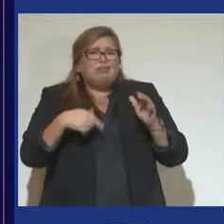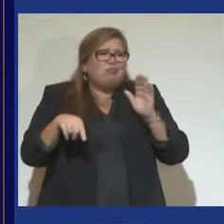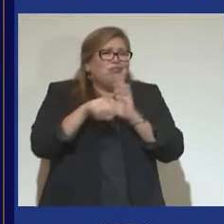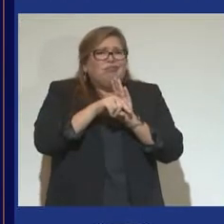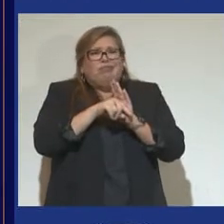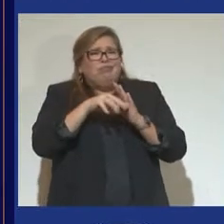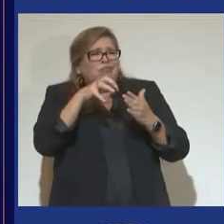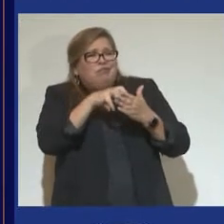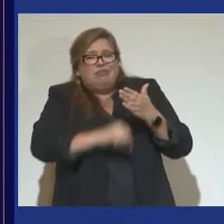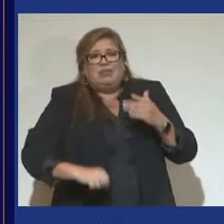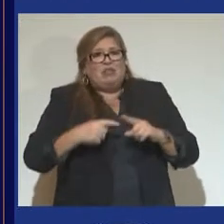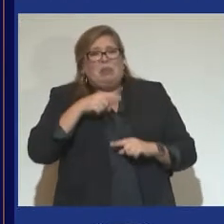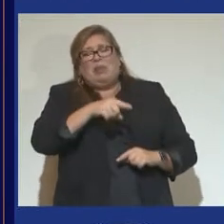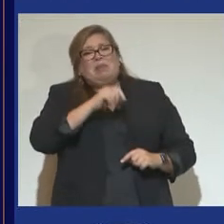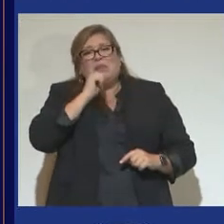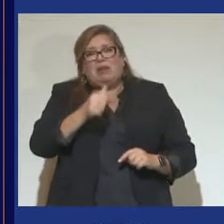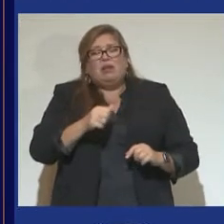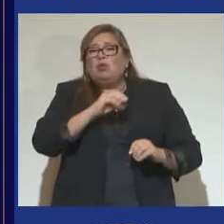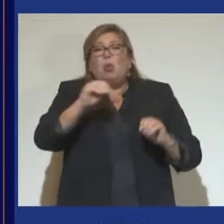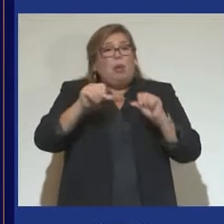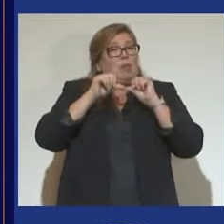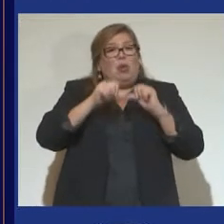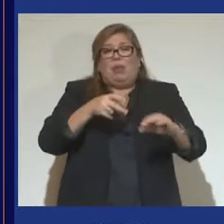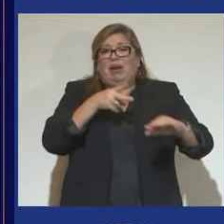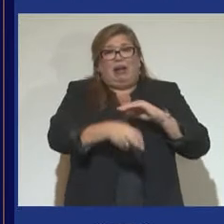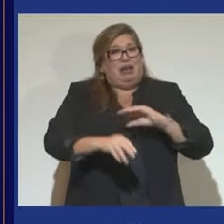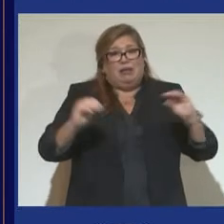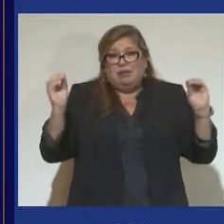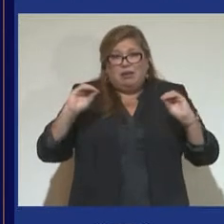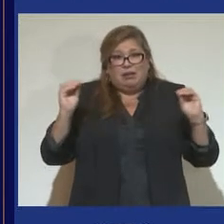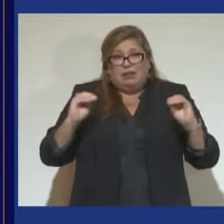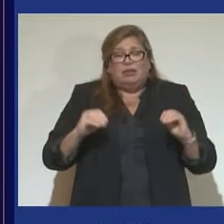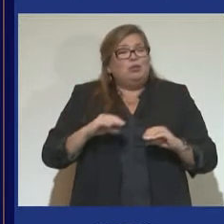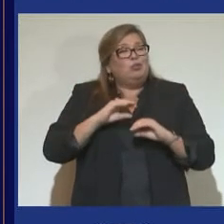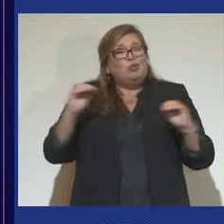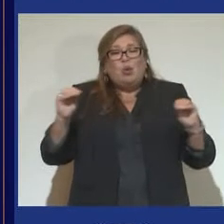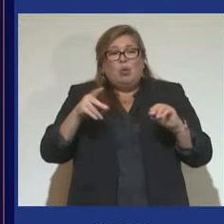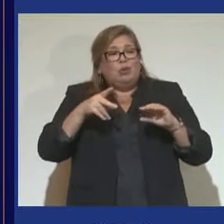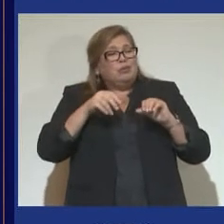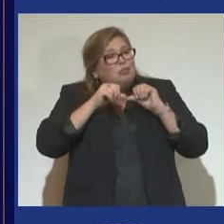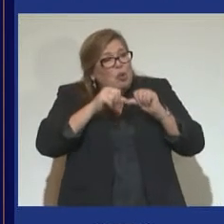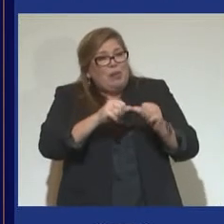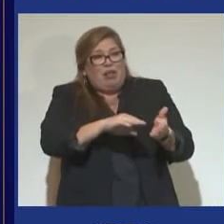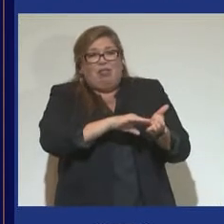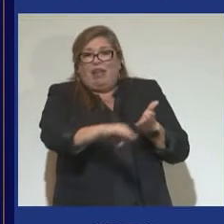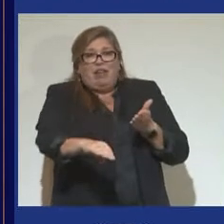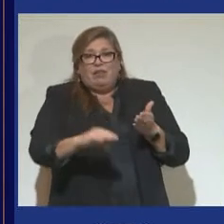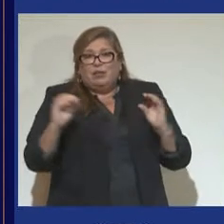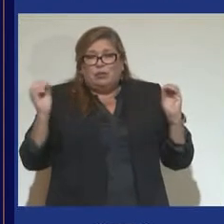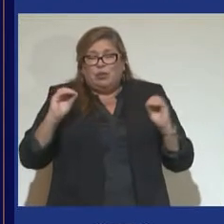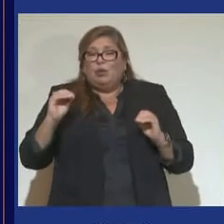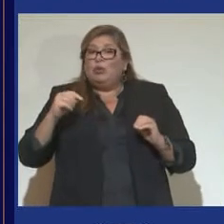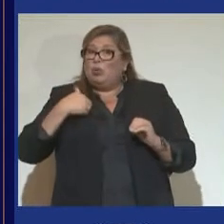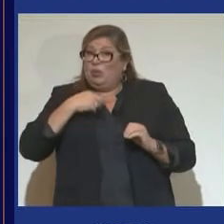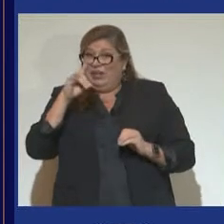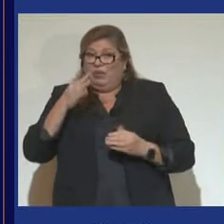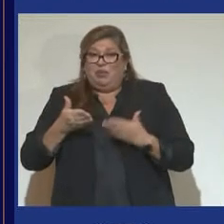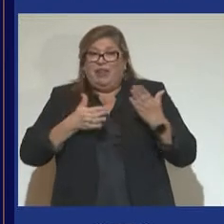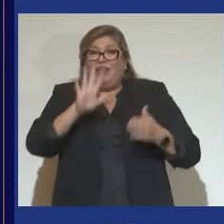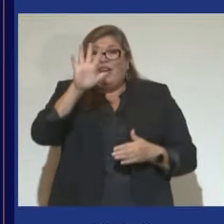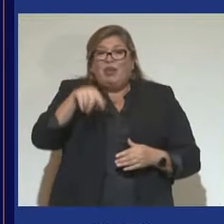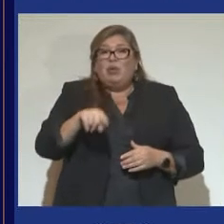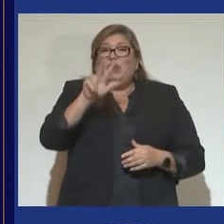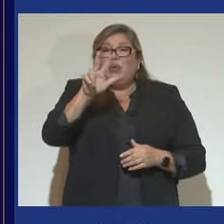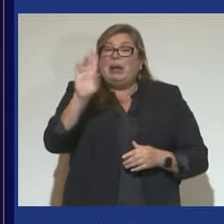manera significativa por lo menos a este nivel no ha habido recortes permanentes no ha habido cesantías de hecho hemos entregado